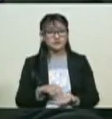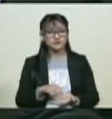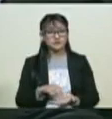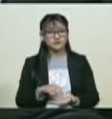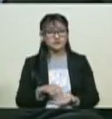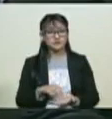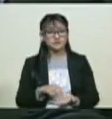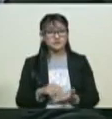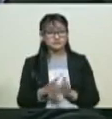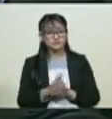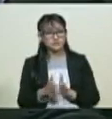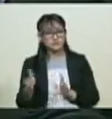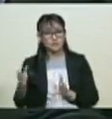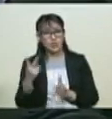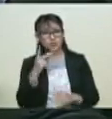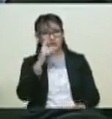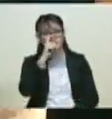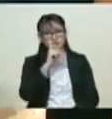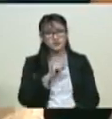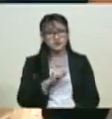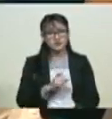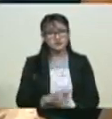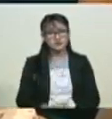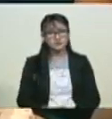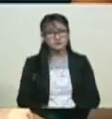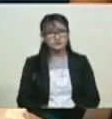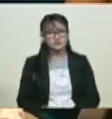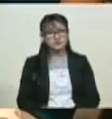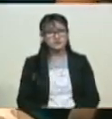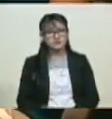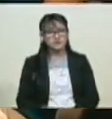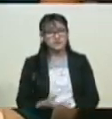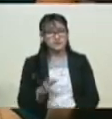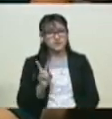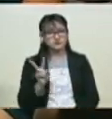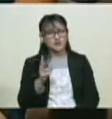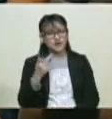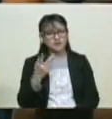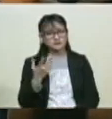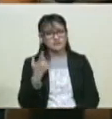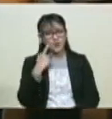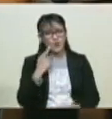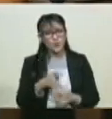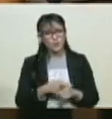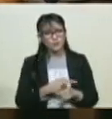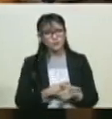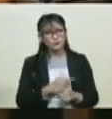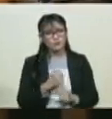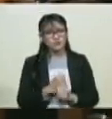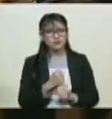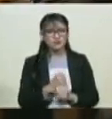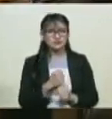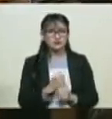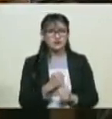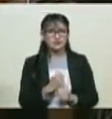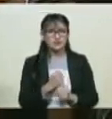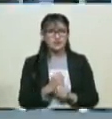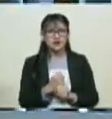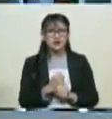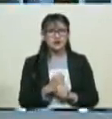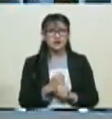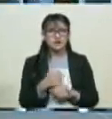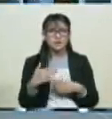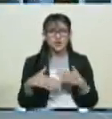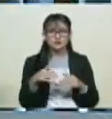tenemos un periodo de dos años aunque mencionando hemos acostumbrado a trabajar en medio de procesos